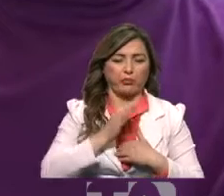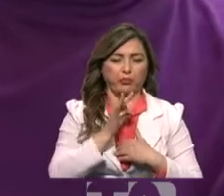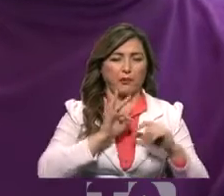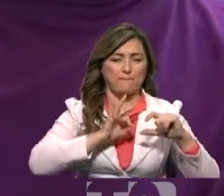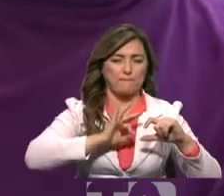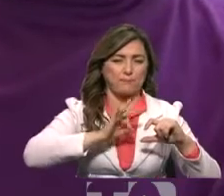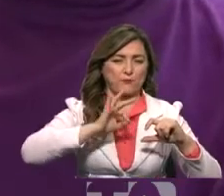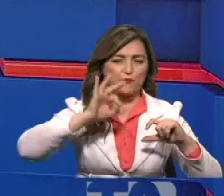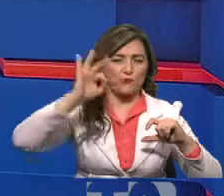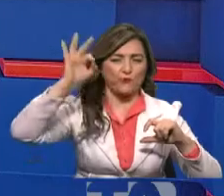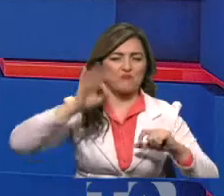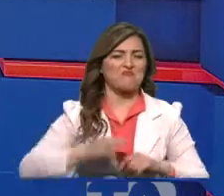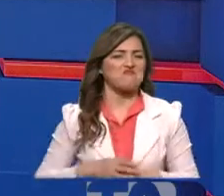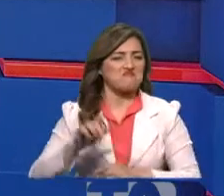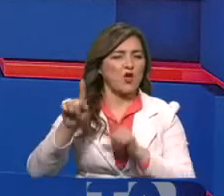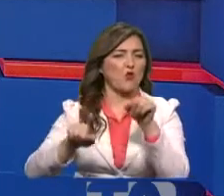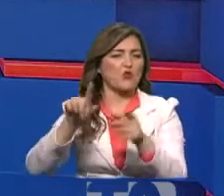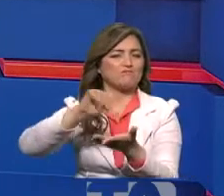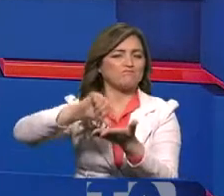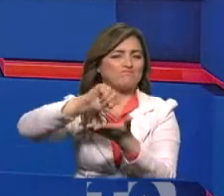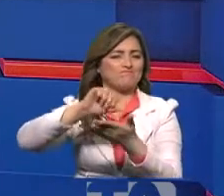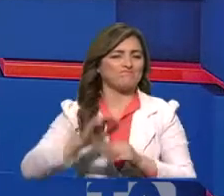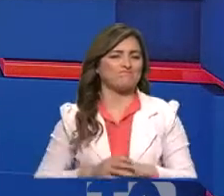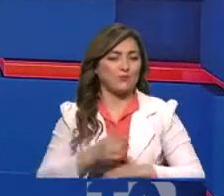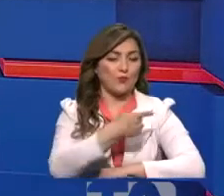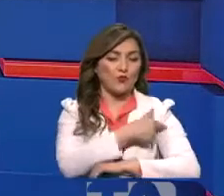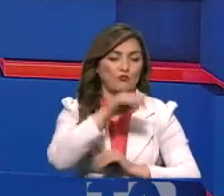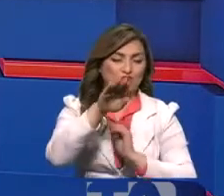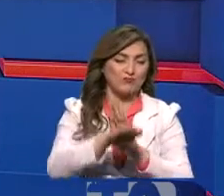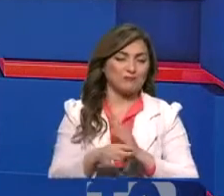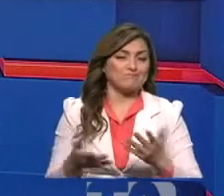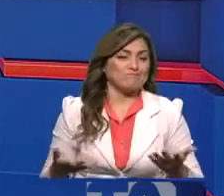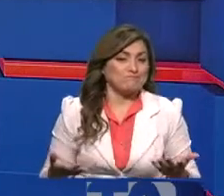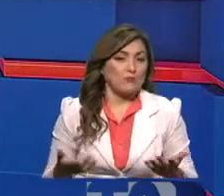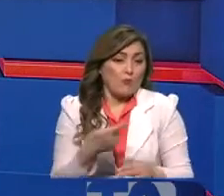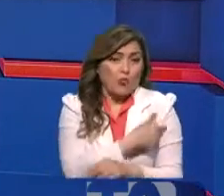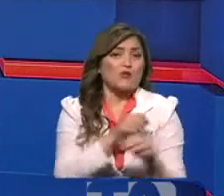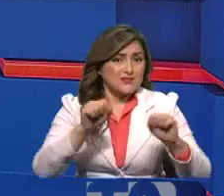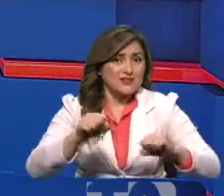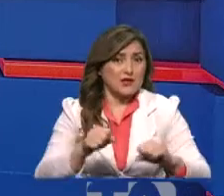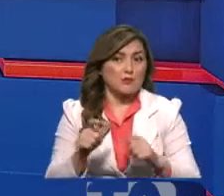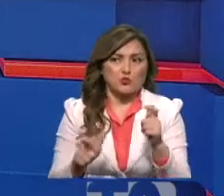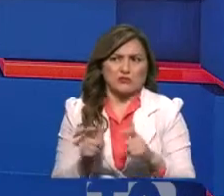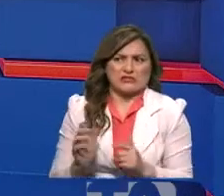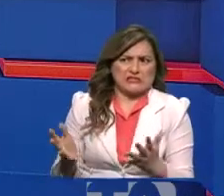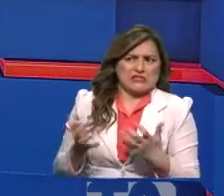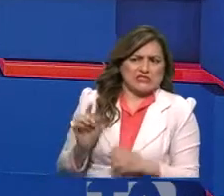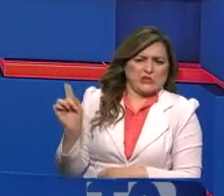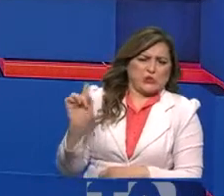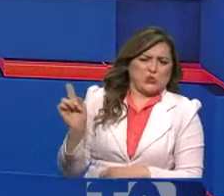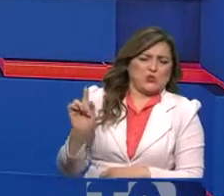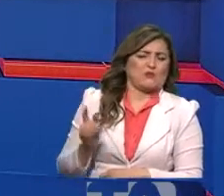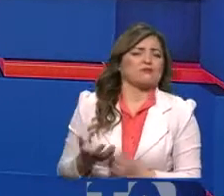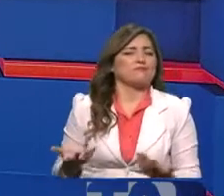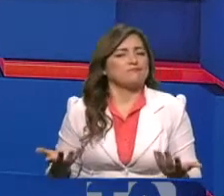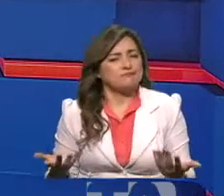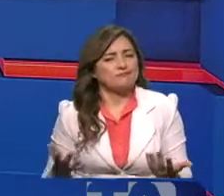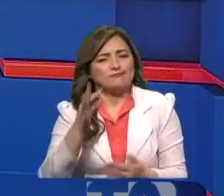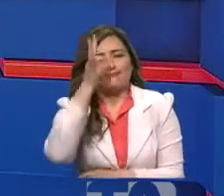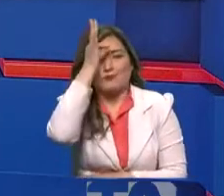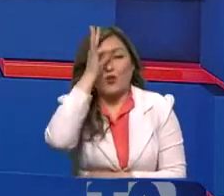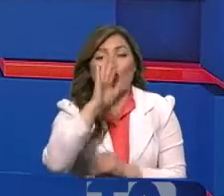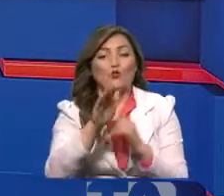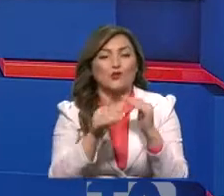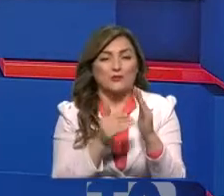E inclusive en algunos estados con bajas tasas de vacunación, y no porque no existan vacunas, sino porque la gente no se quiere vacunar, los hospitales